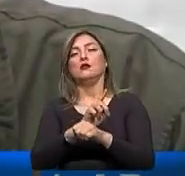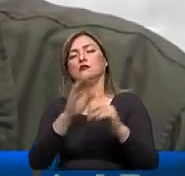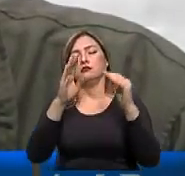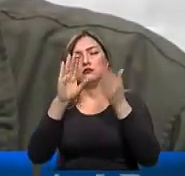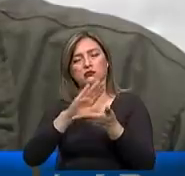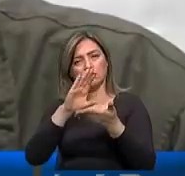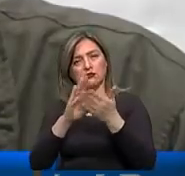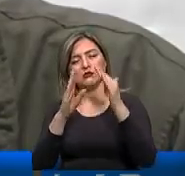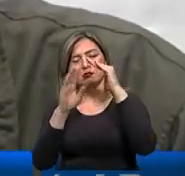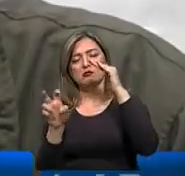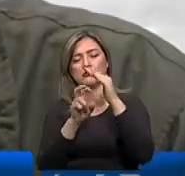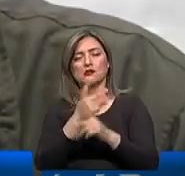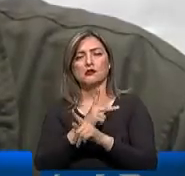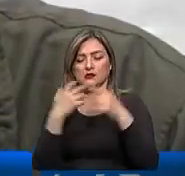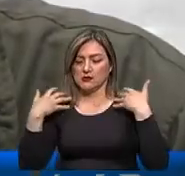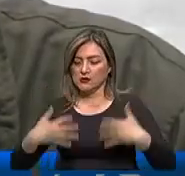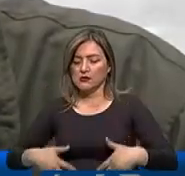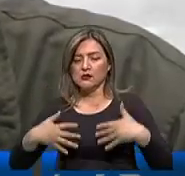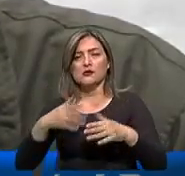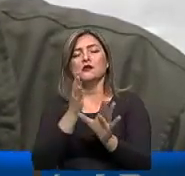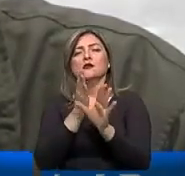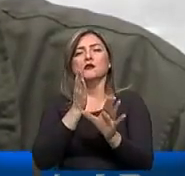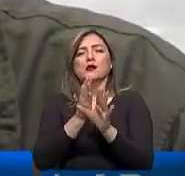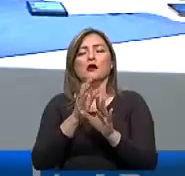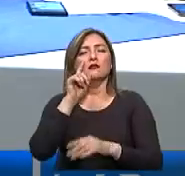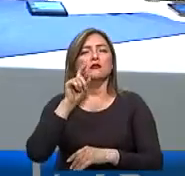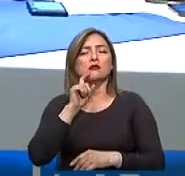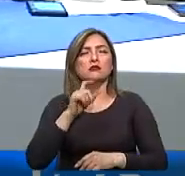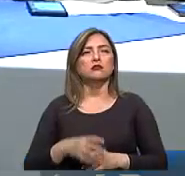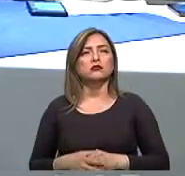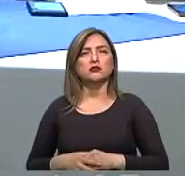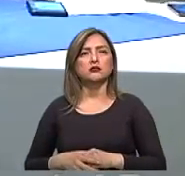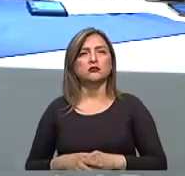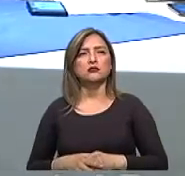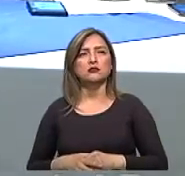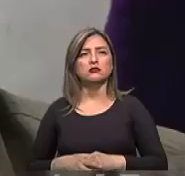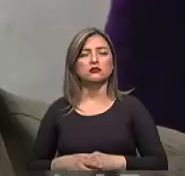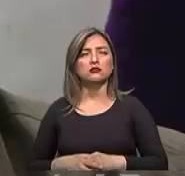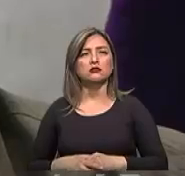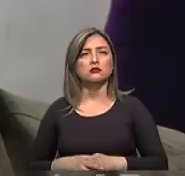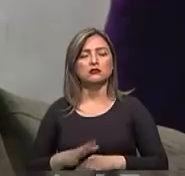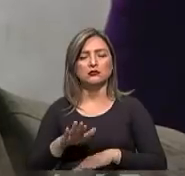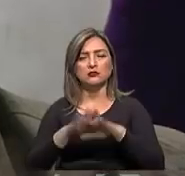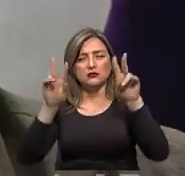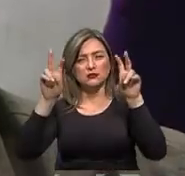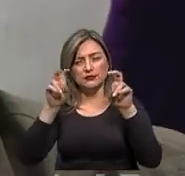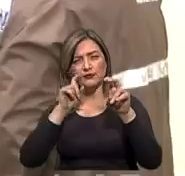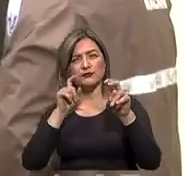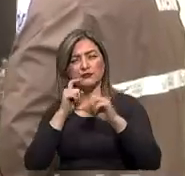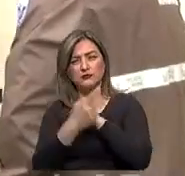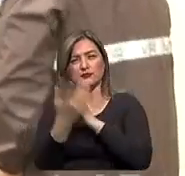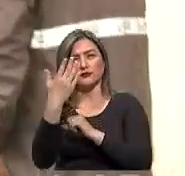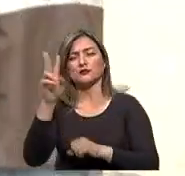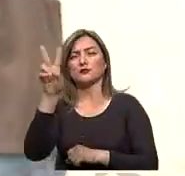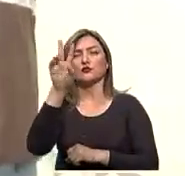para precautelar su integridad física, psicológica y sexual. En cuanto a los delitos de carácter sexual, se informó que desde el